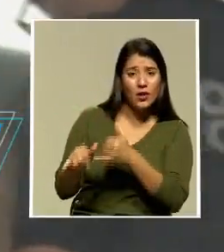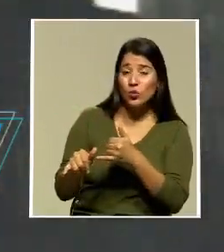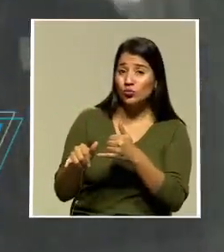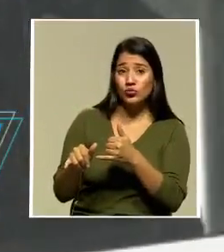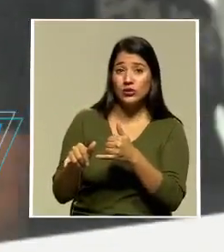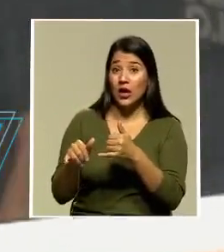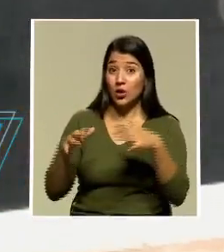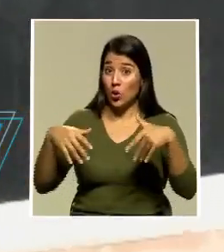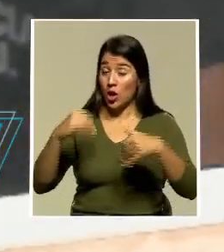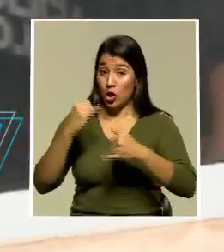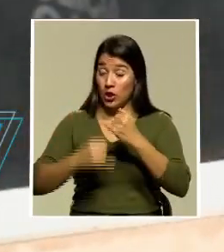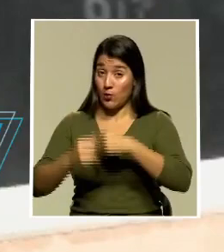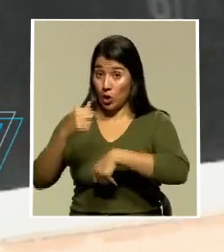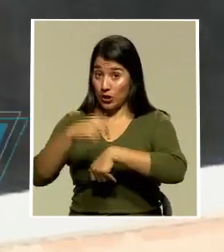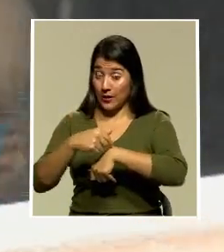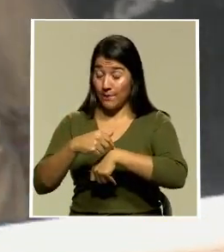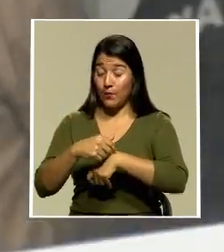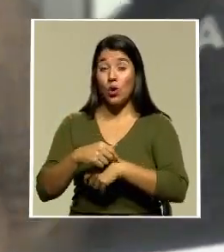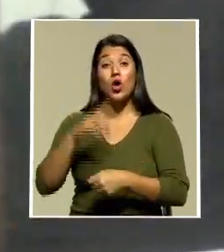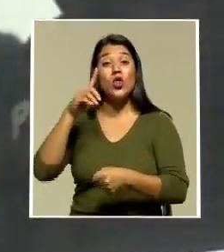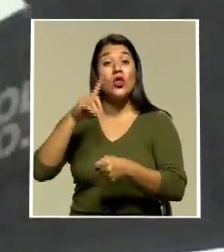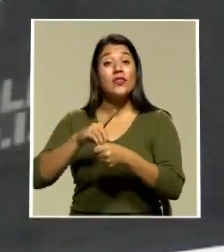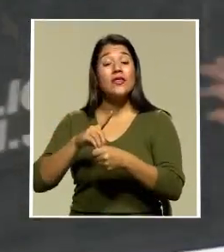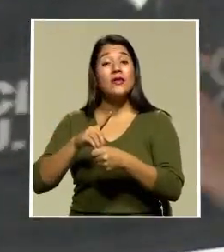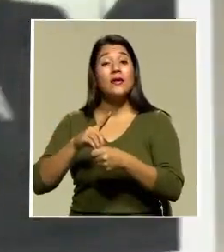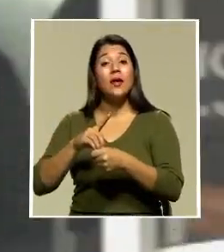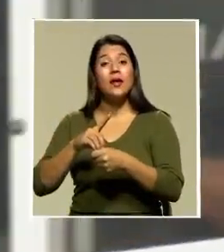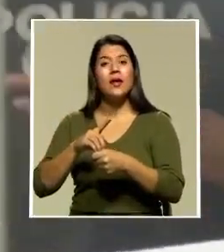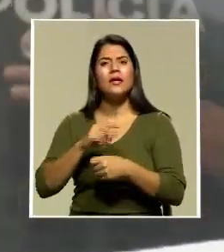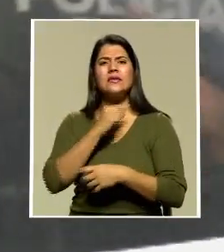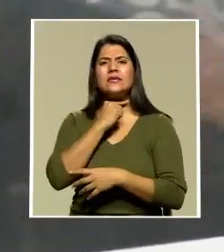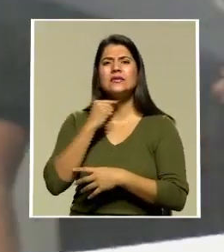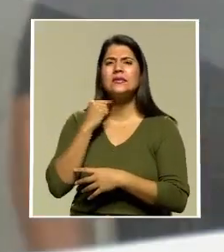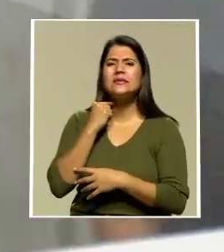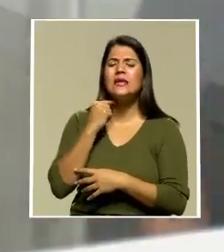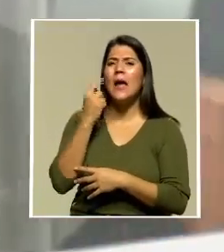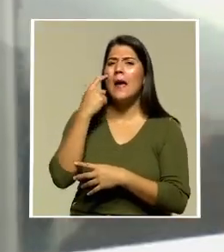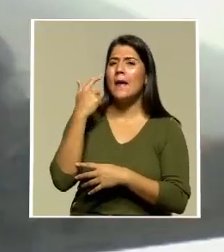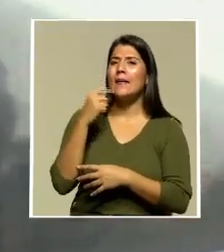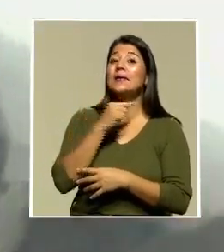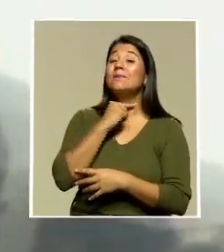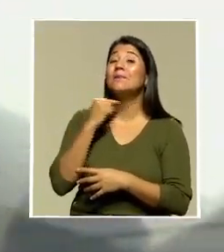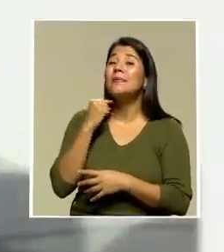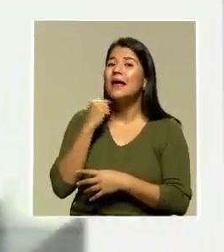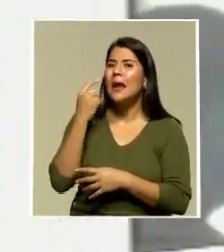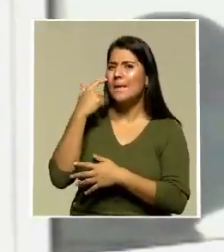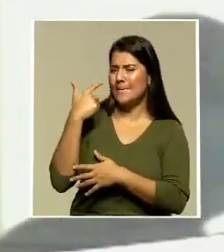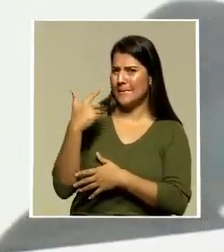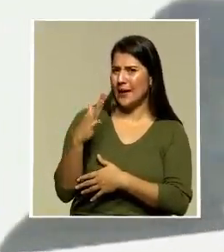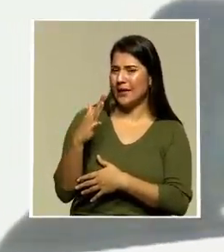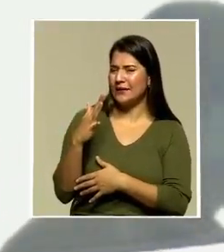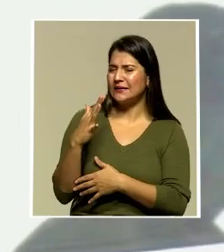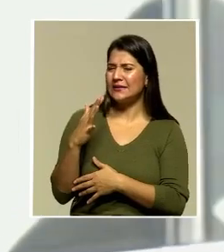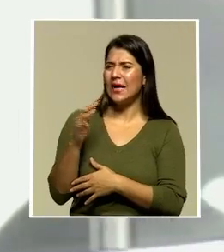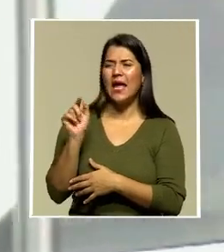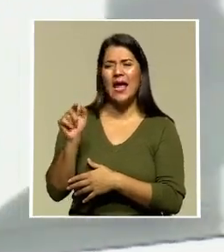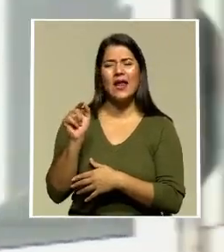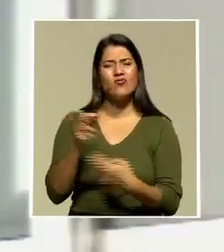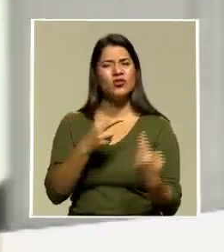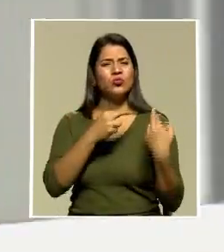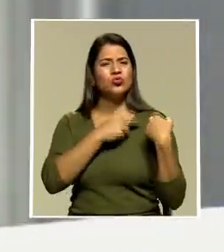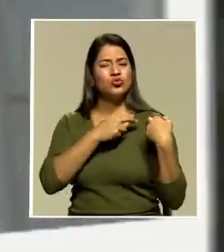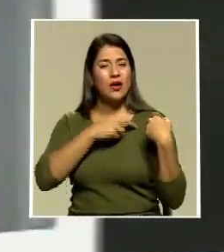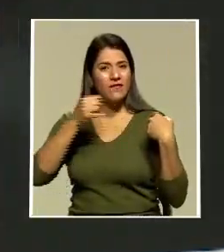encuentra prescrita. El imputado figura como sospechoso de cometer presuntos delitos sexuales en perjuicio de 4 víctimas, quienes